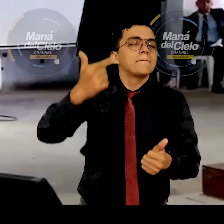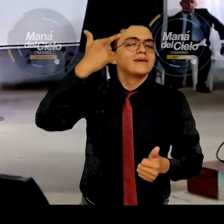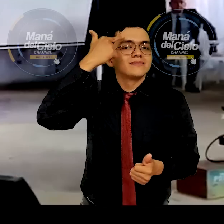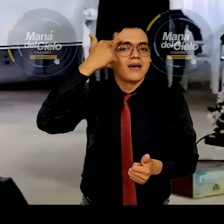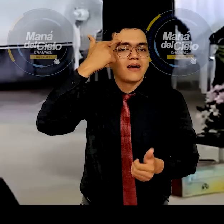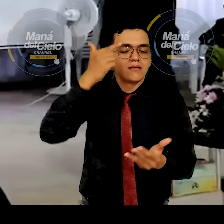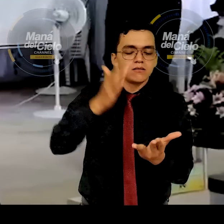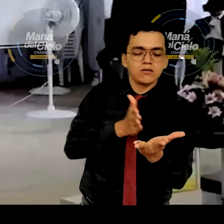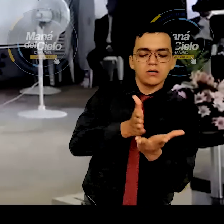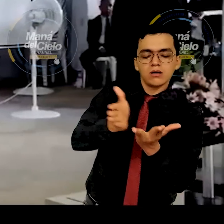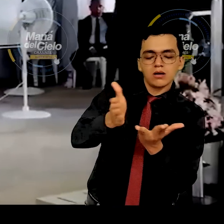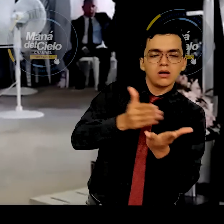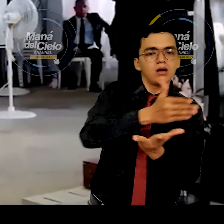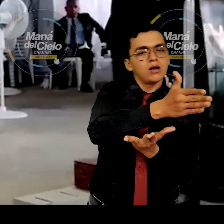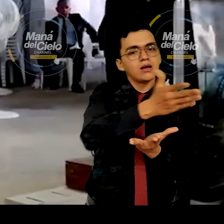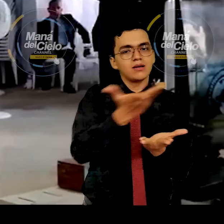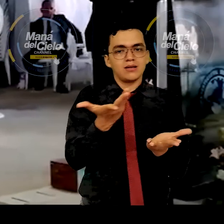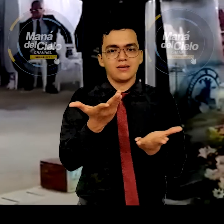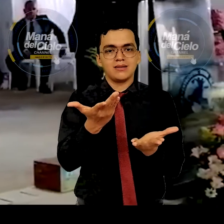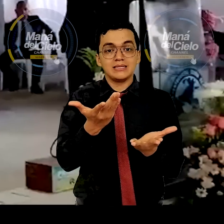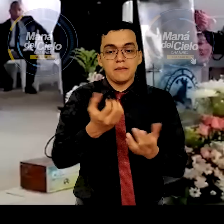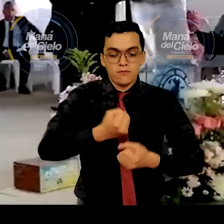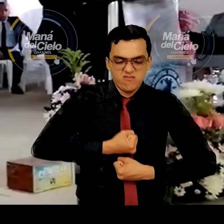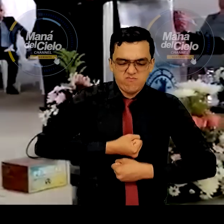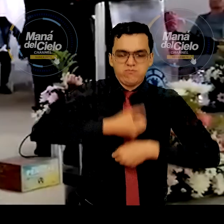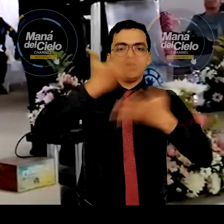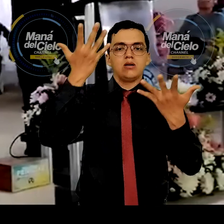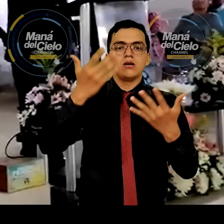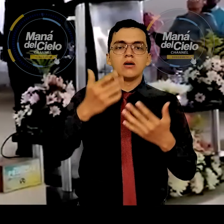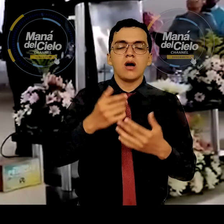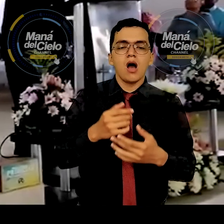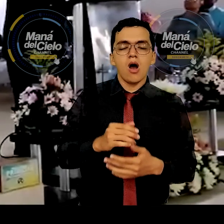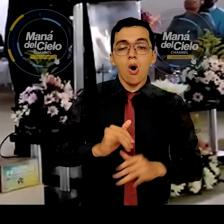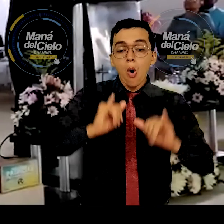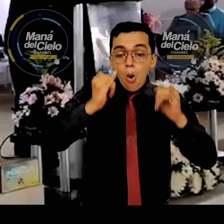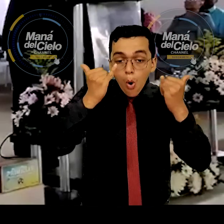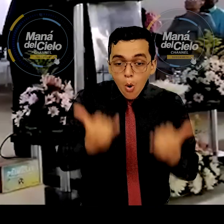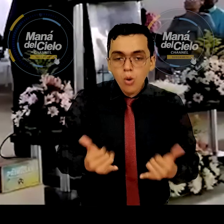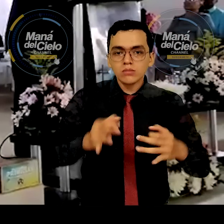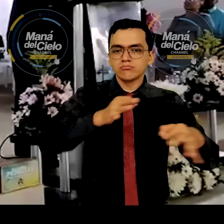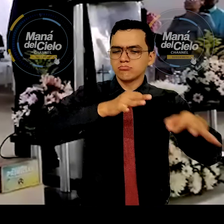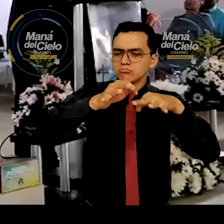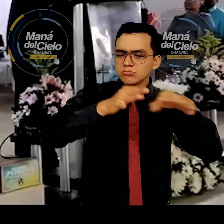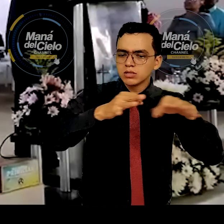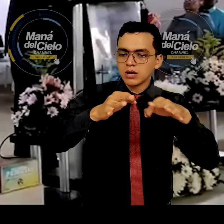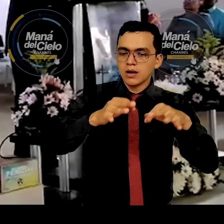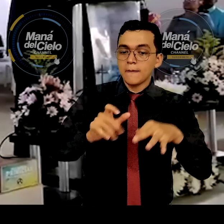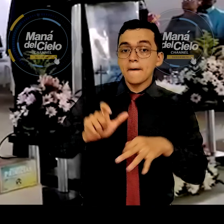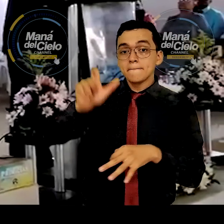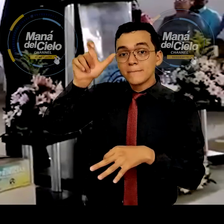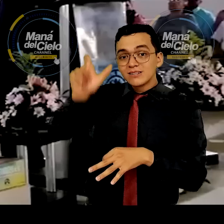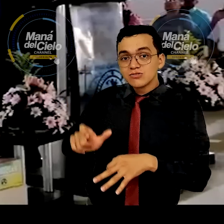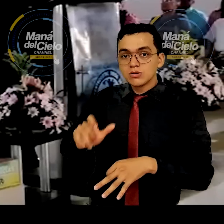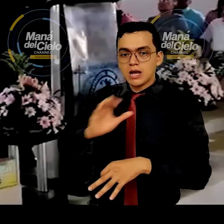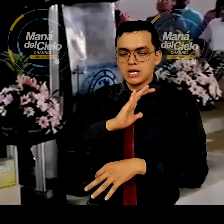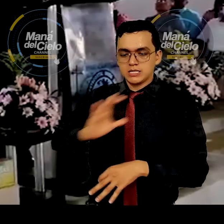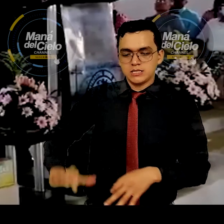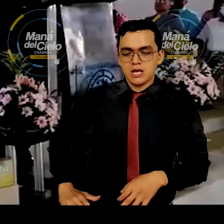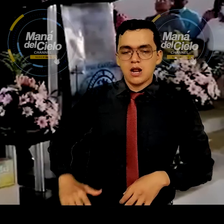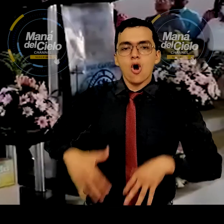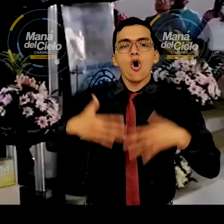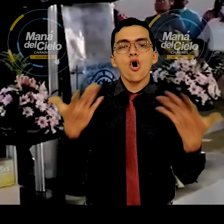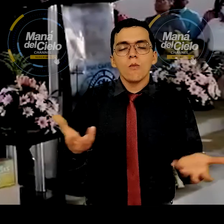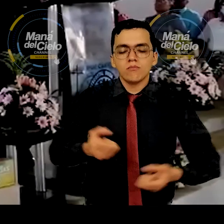Porque aquí vamos a definir cómo reaccionan los cristianos y cuál es la respuesta cristiana a los problemas de la